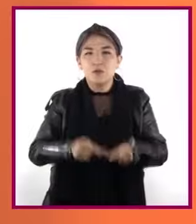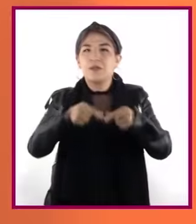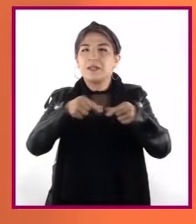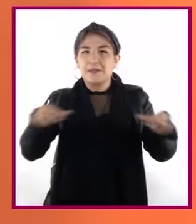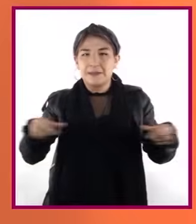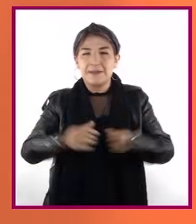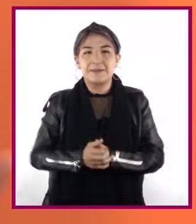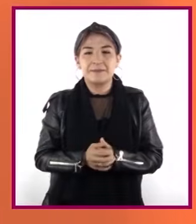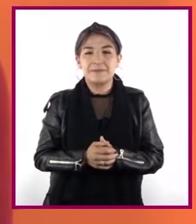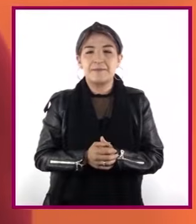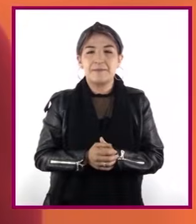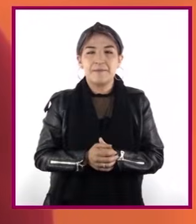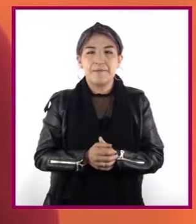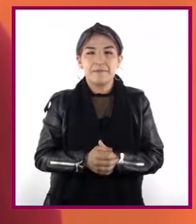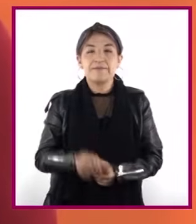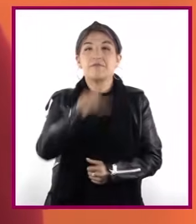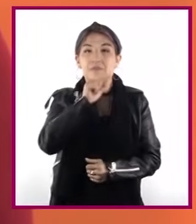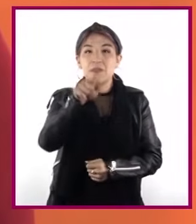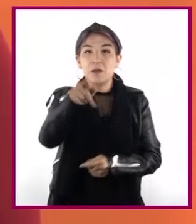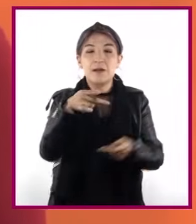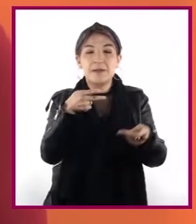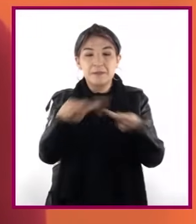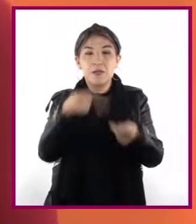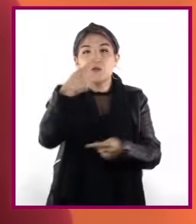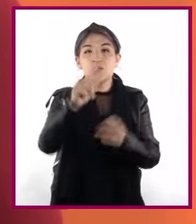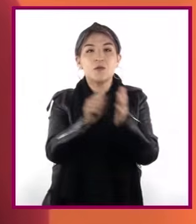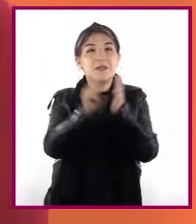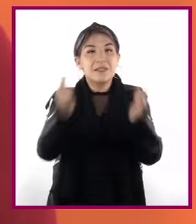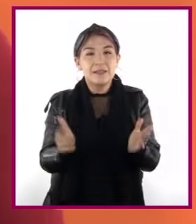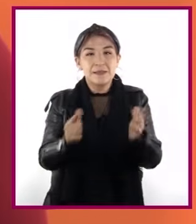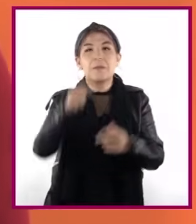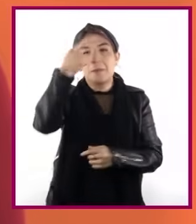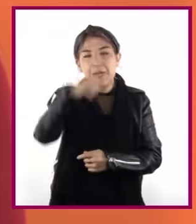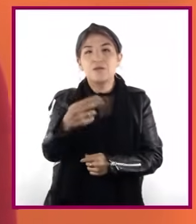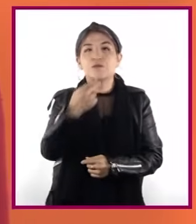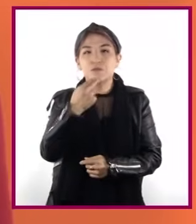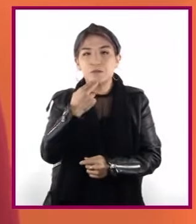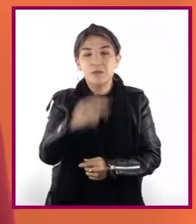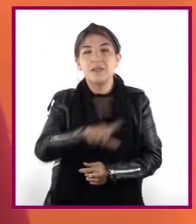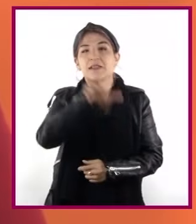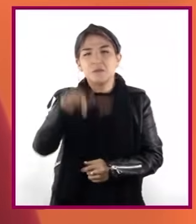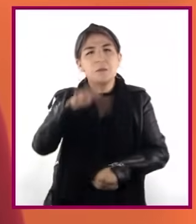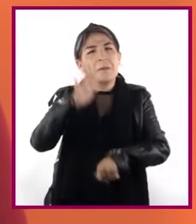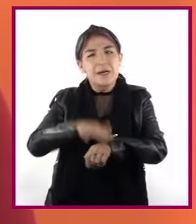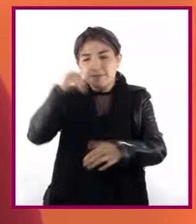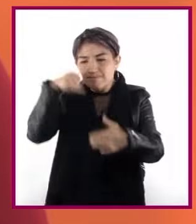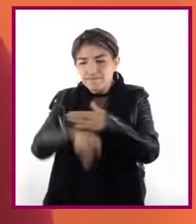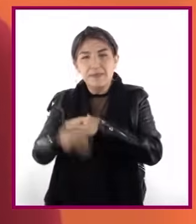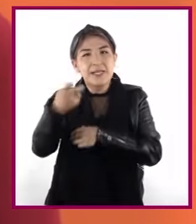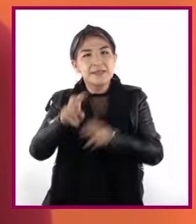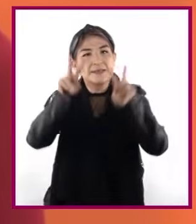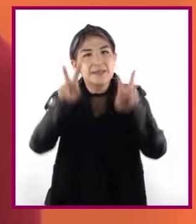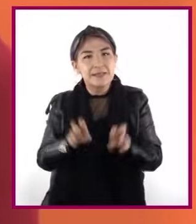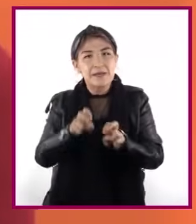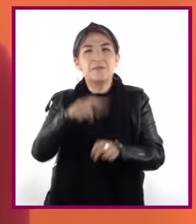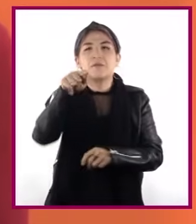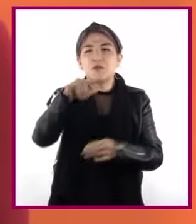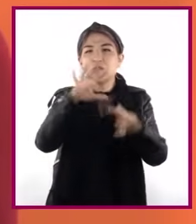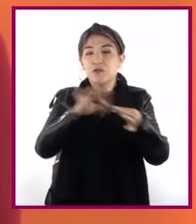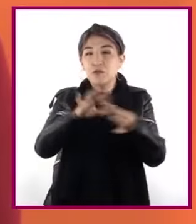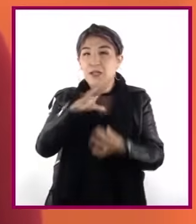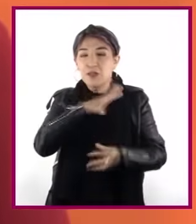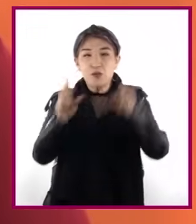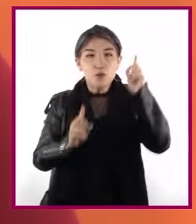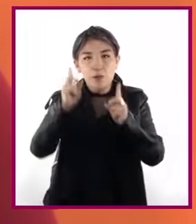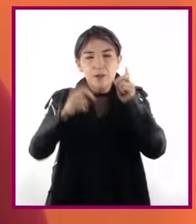regleta. Asimismo, preparen su libro de texto, ya que les será de utilidad para profundizar en el contenido, aclarar dudas